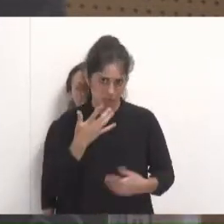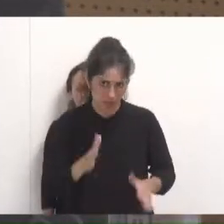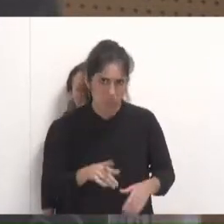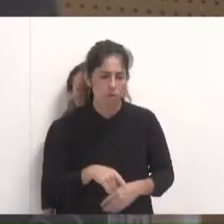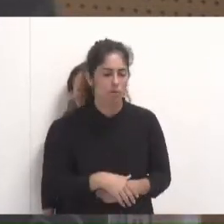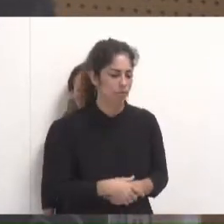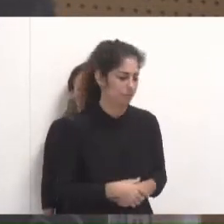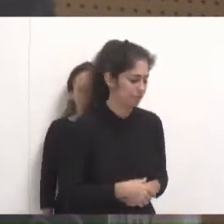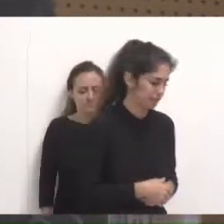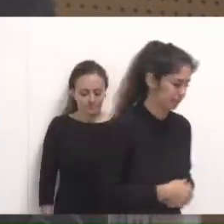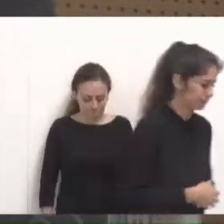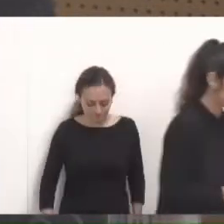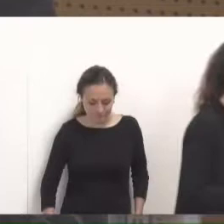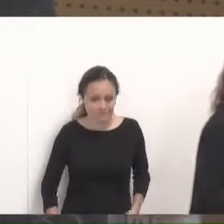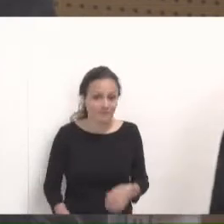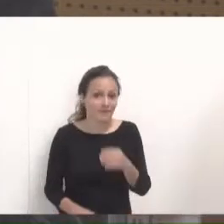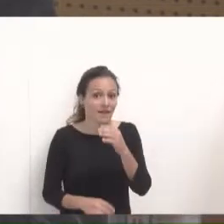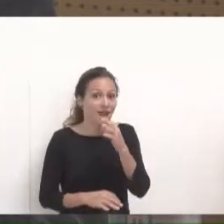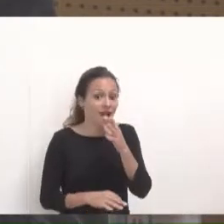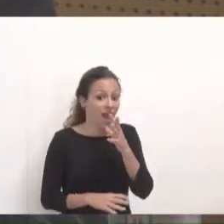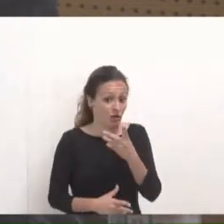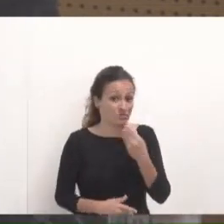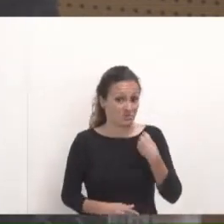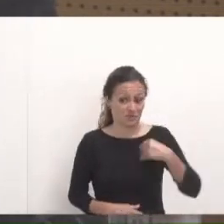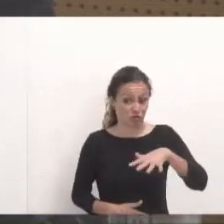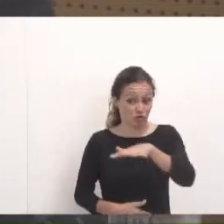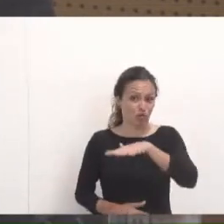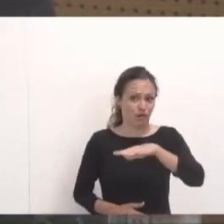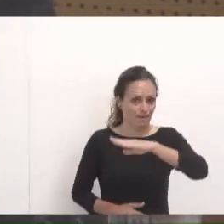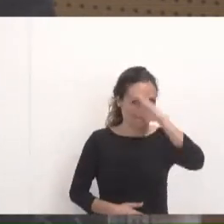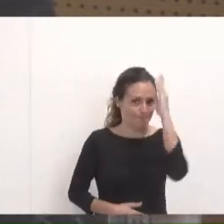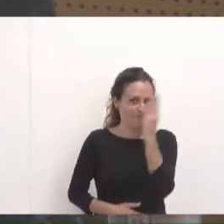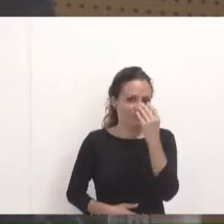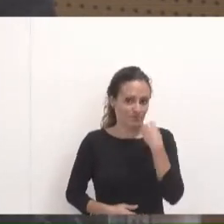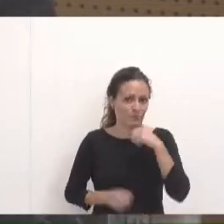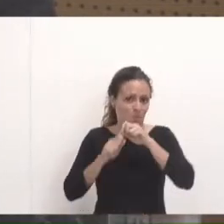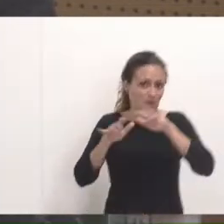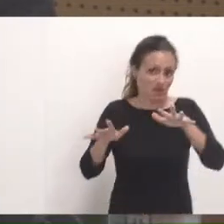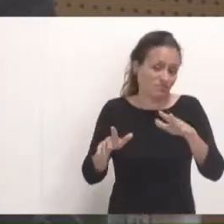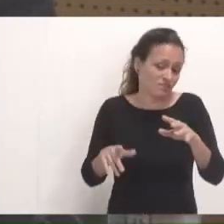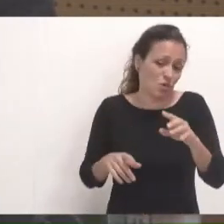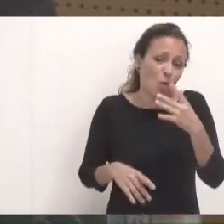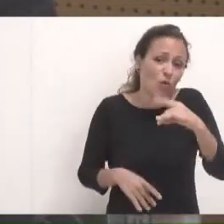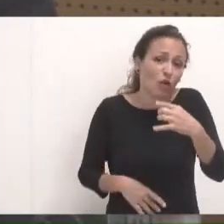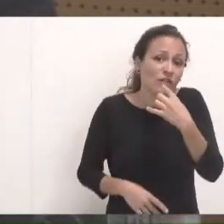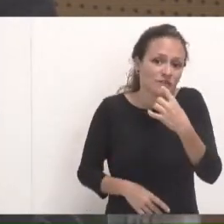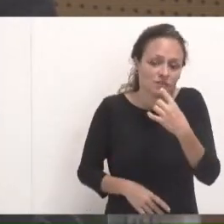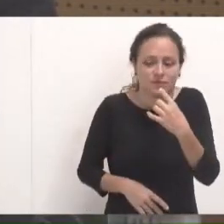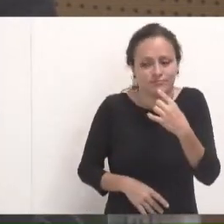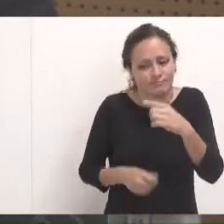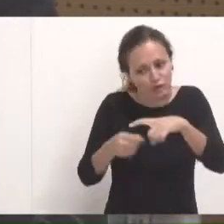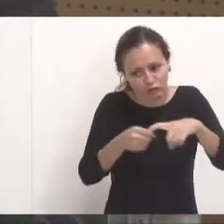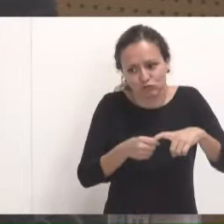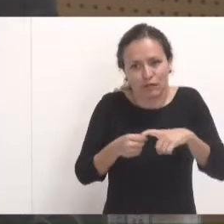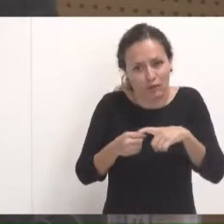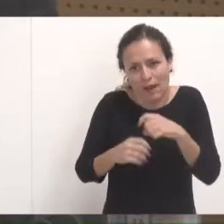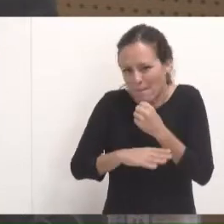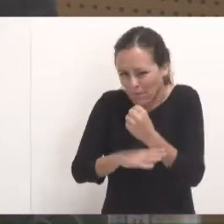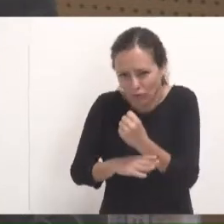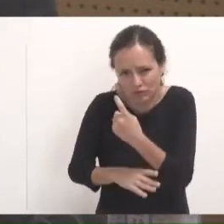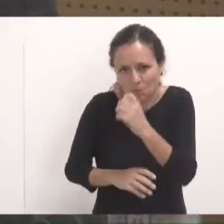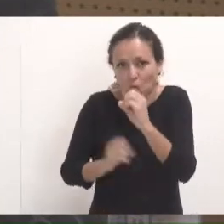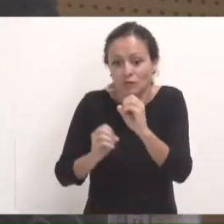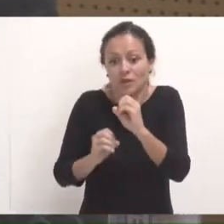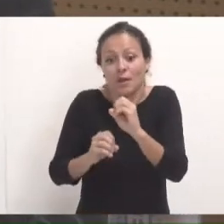muy gravemente afectada por esta plaga, ¿no? Expresar nuestra solidaridad y, como decimos siempre, como las oportunidades hay que